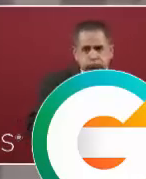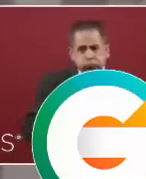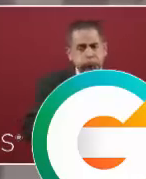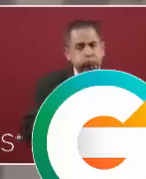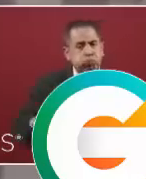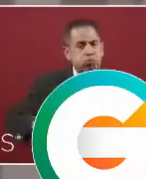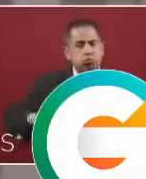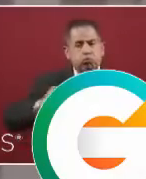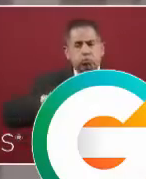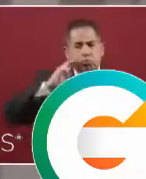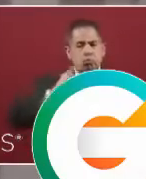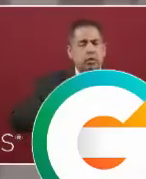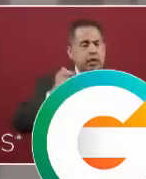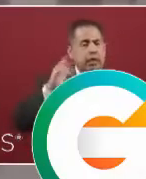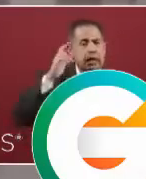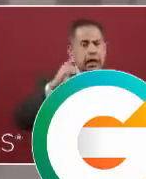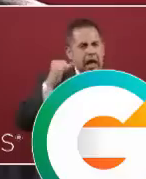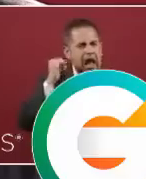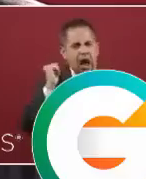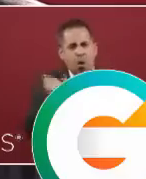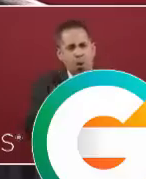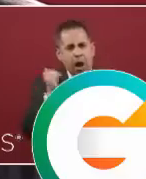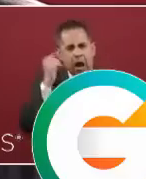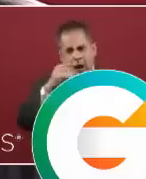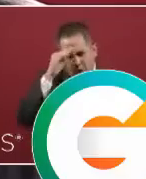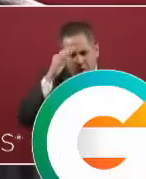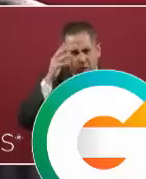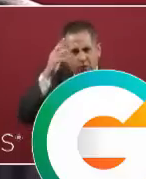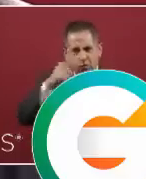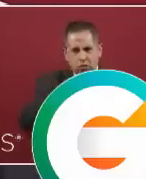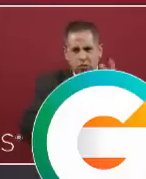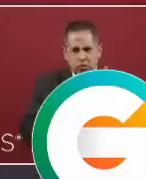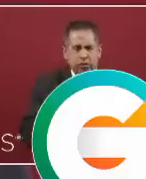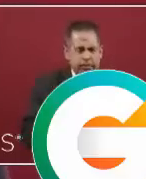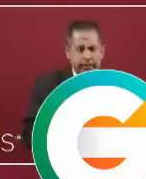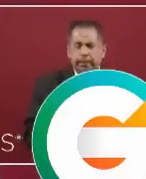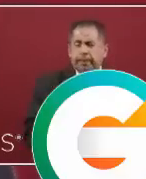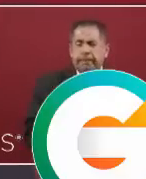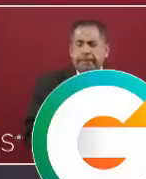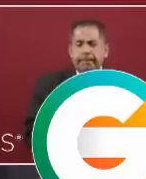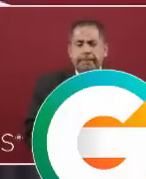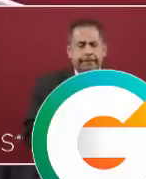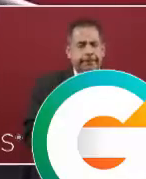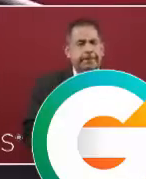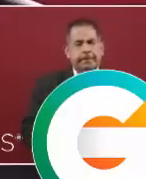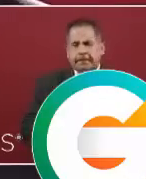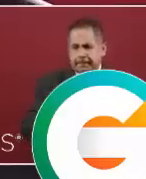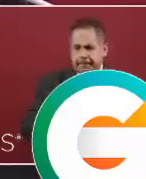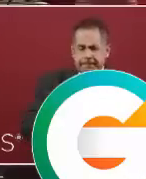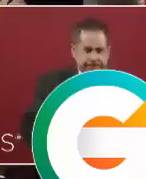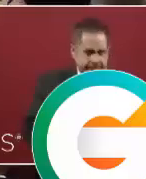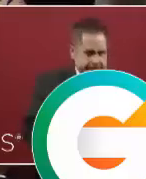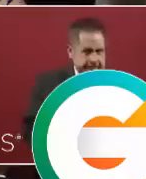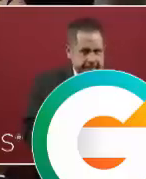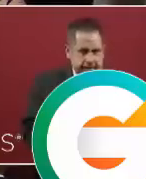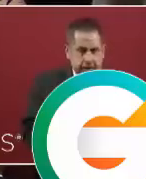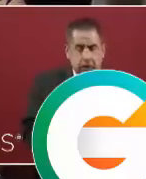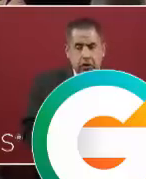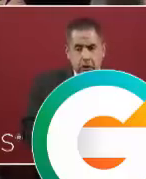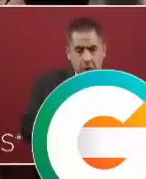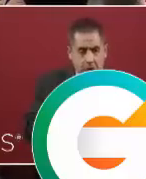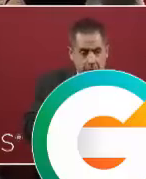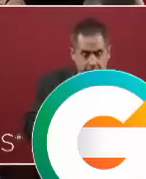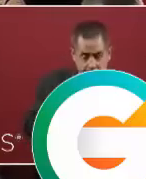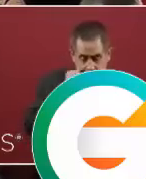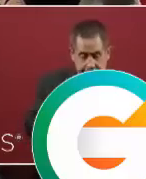que encabezaba? ¿Tiene contemplado algo así, presidente? Buen día. Sí, miren, estamos atendiendo